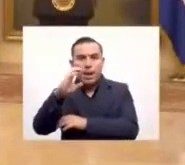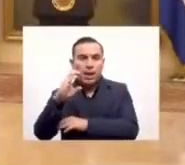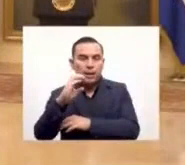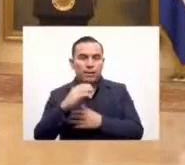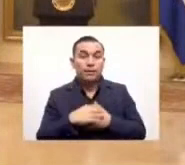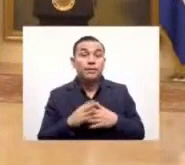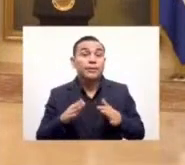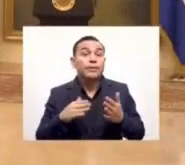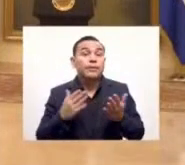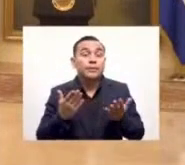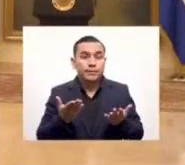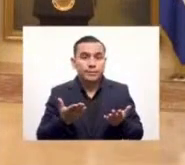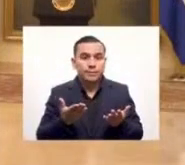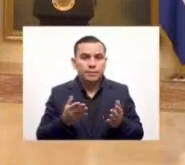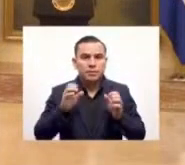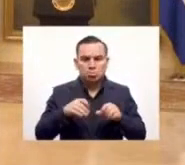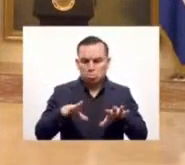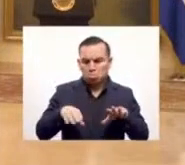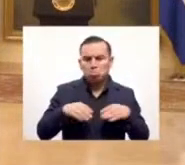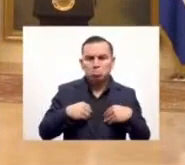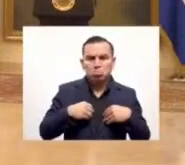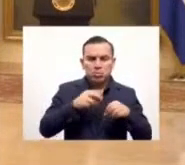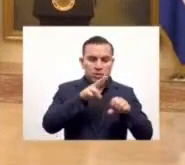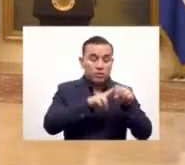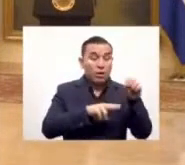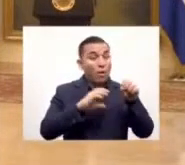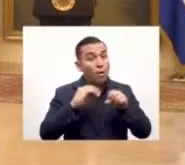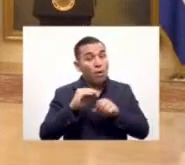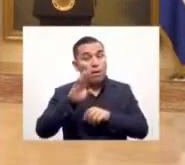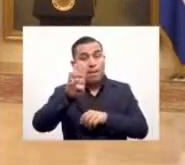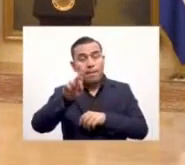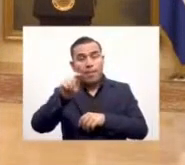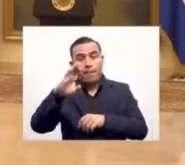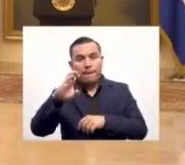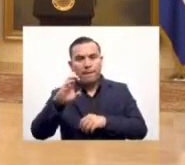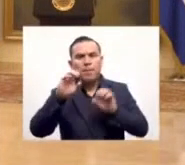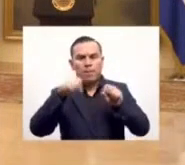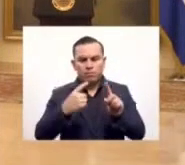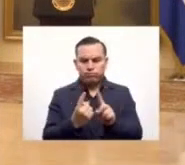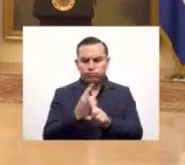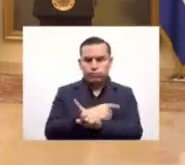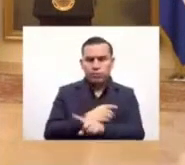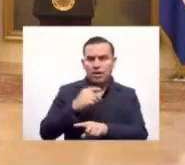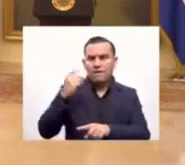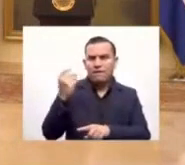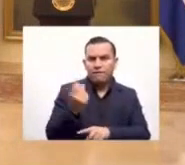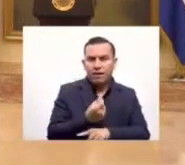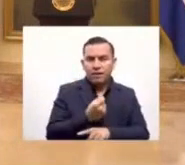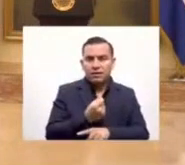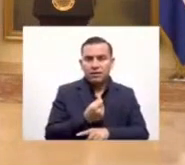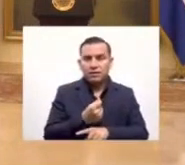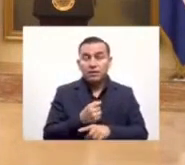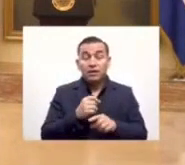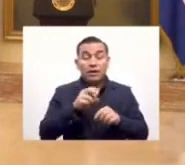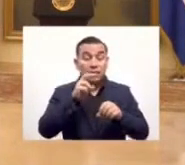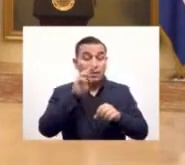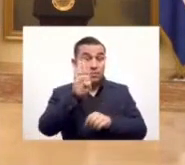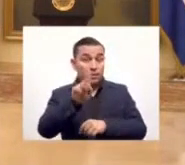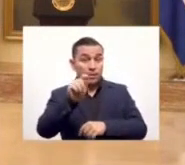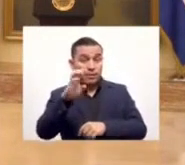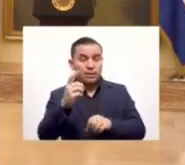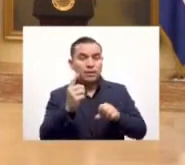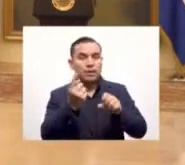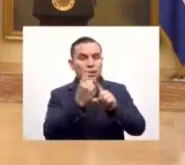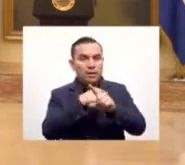y a otros países como Gibraltar, Malta, Estonia, que desarrollaron todo un marco legal para que las cosas sucedieran allá.